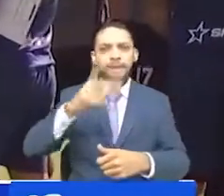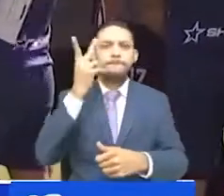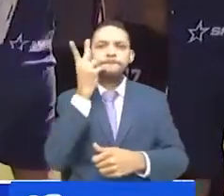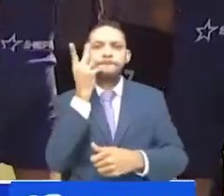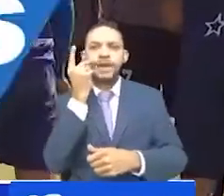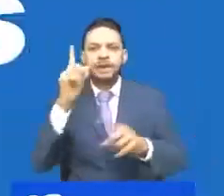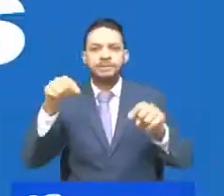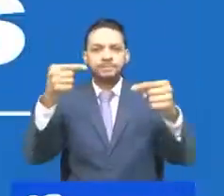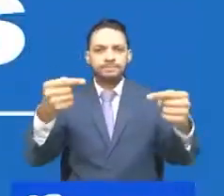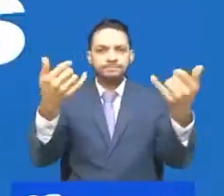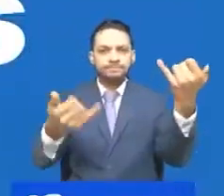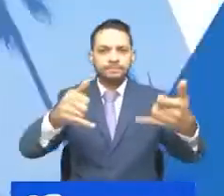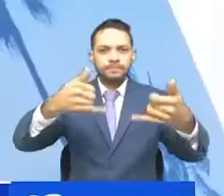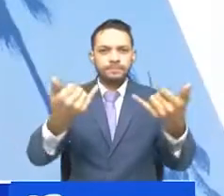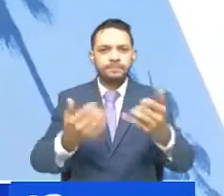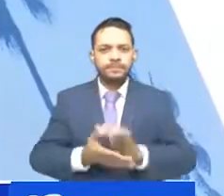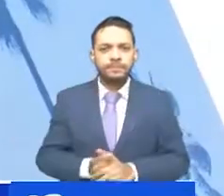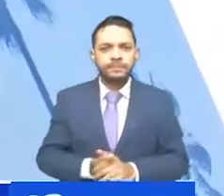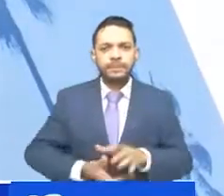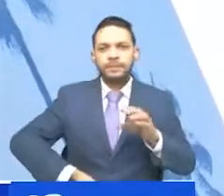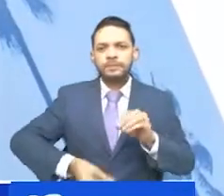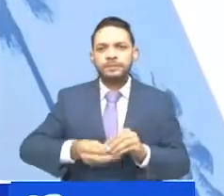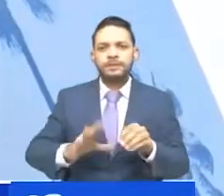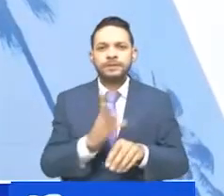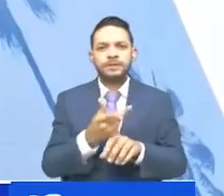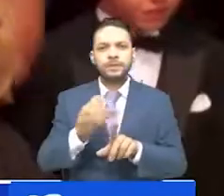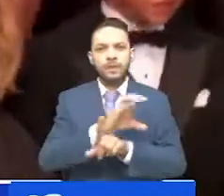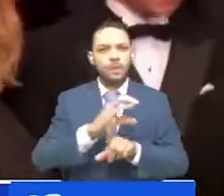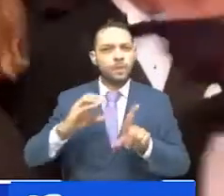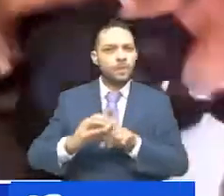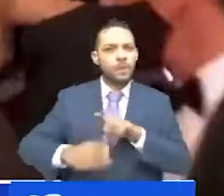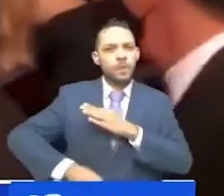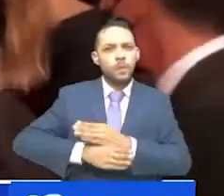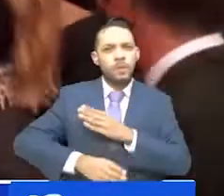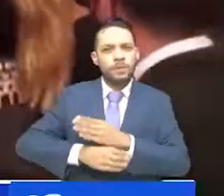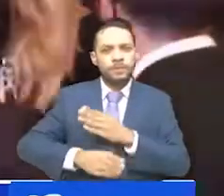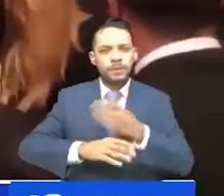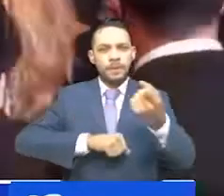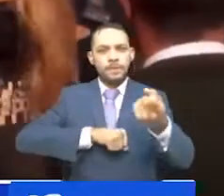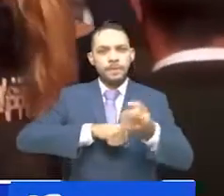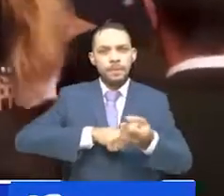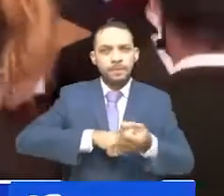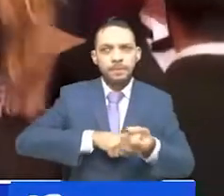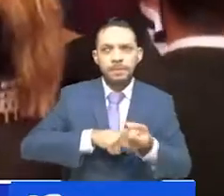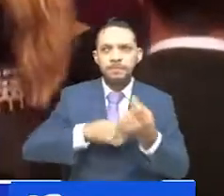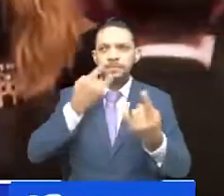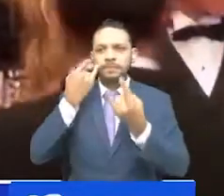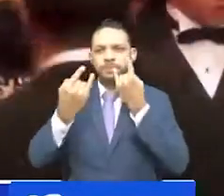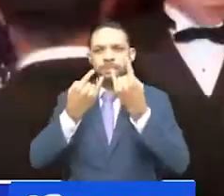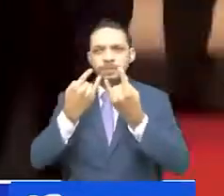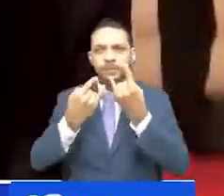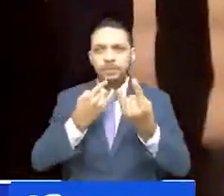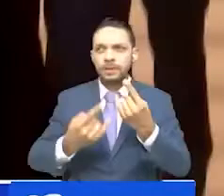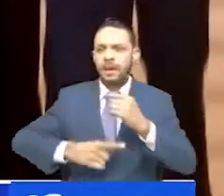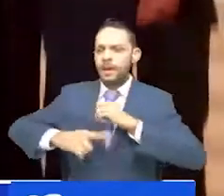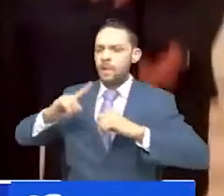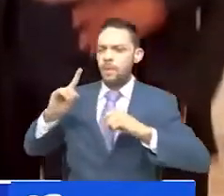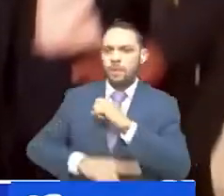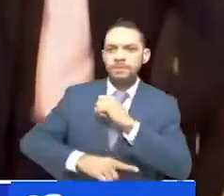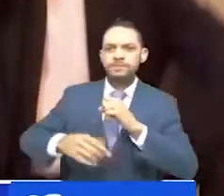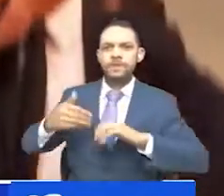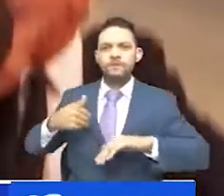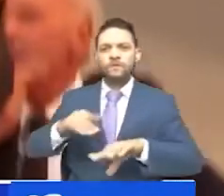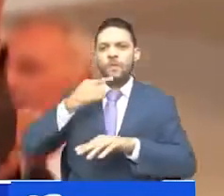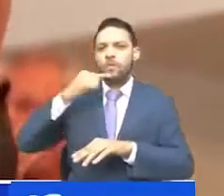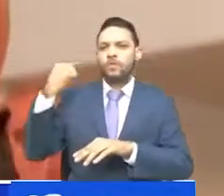Pereira. En Sinestrés continúa el apoyo de los diferentes gremios del entretenimiento con fuertes sanciones y exclusiones